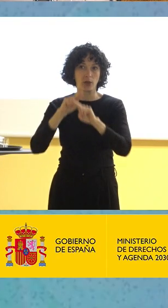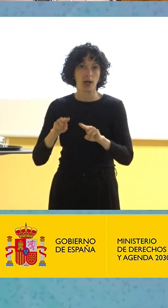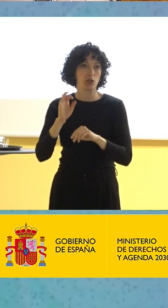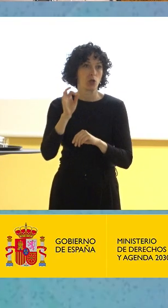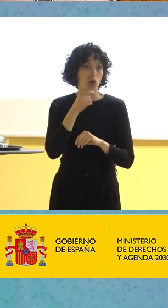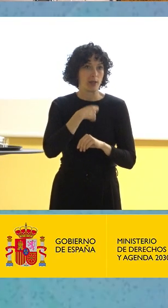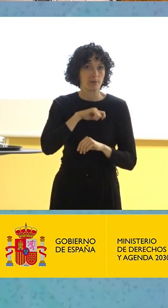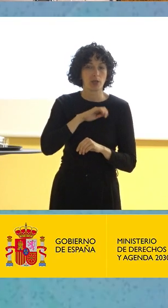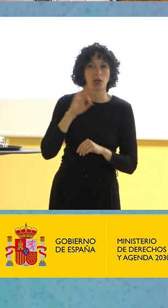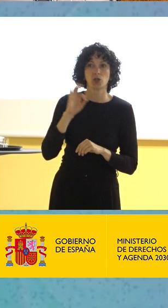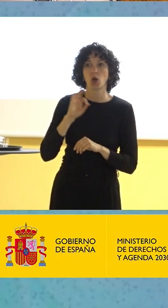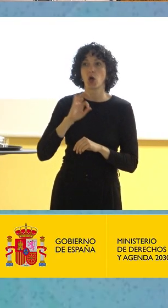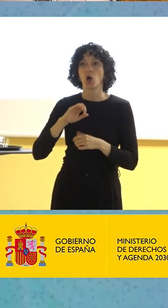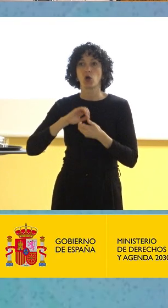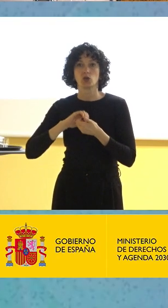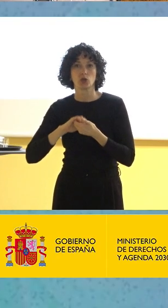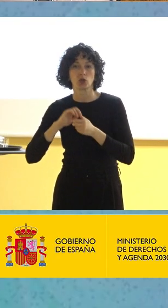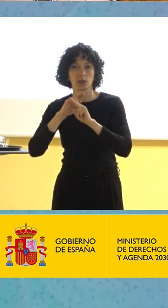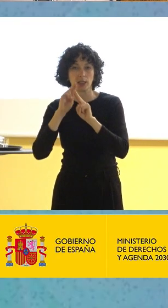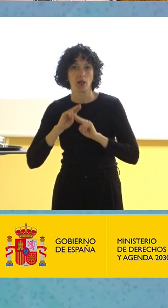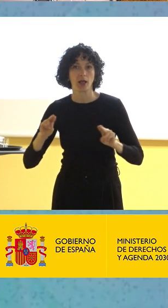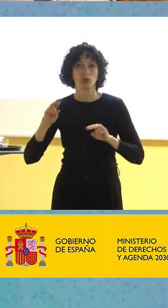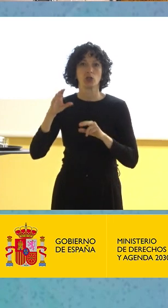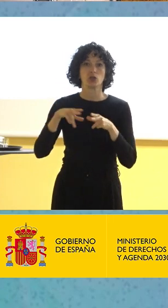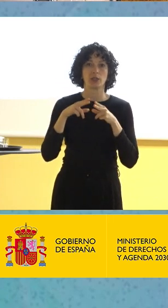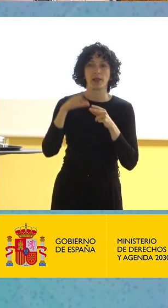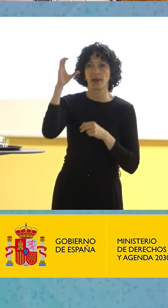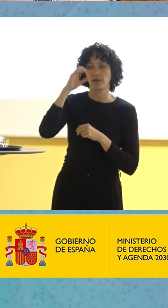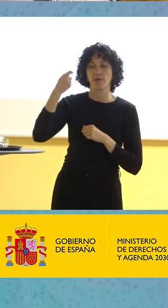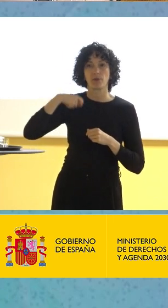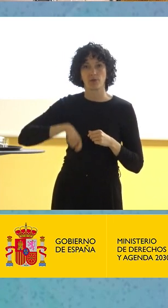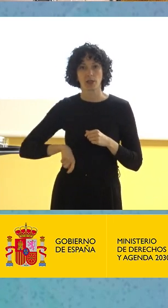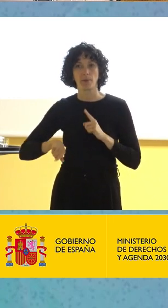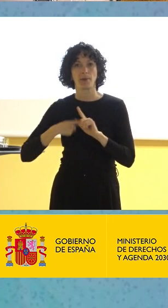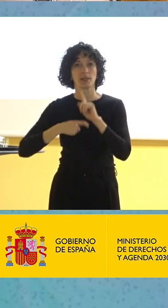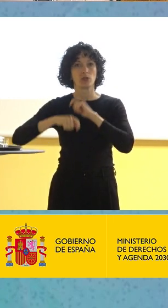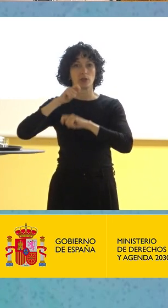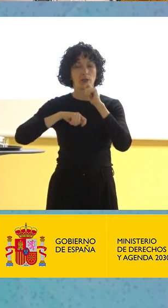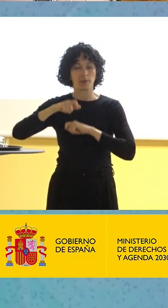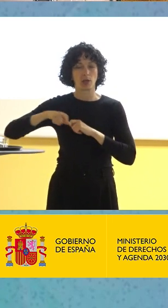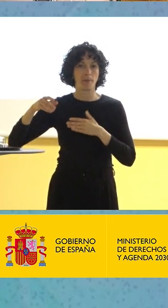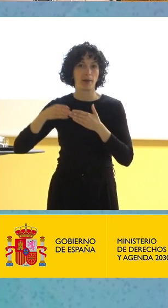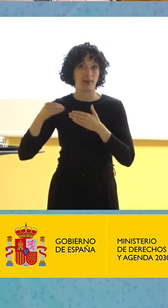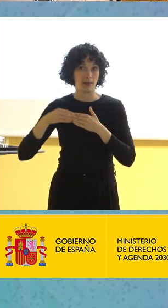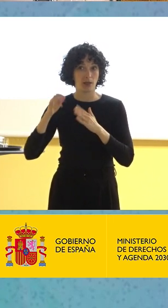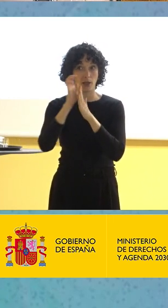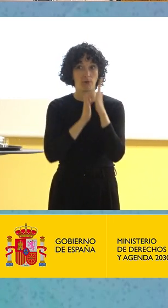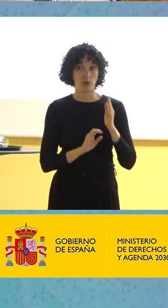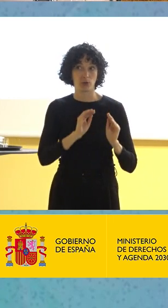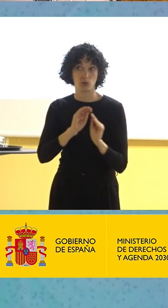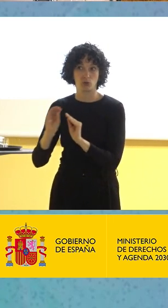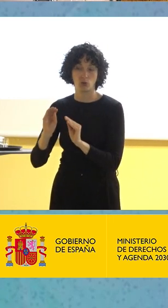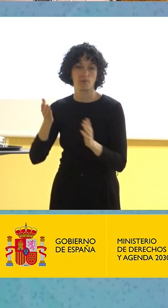los consorcios internacionales, las sociedades científicas y profesionales y las asociaciones de pacientes. Y, a su